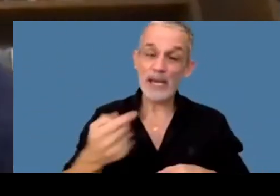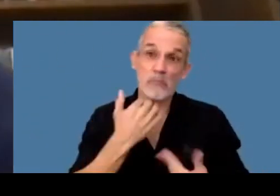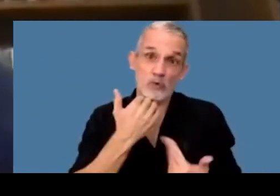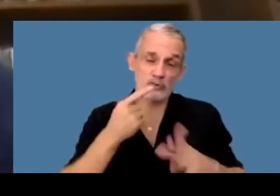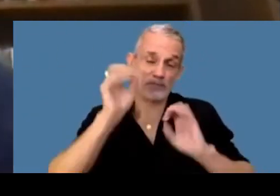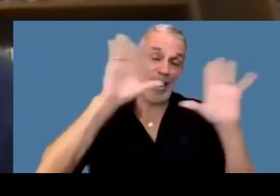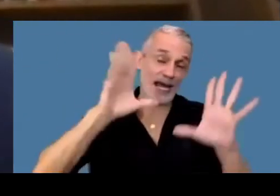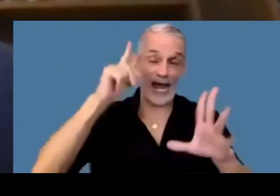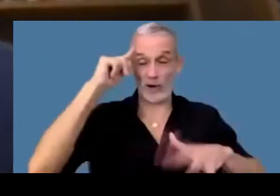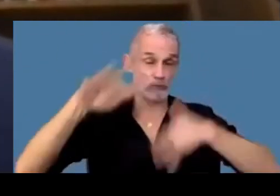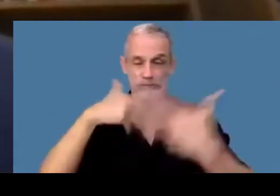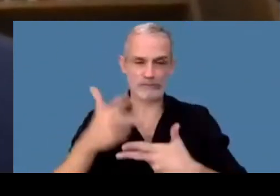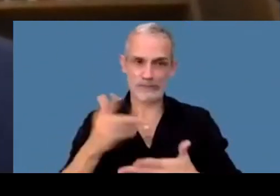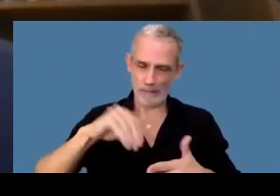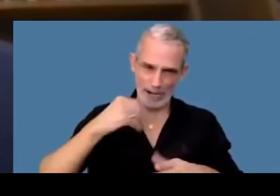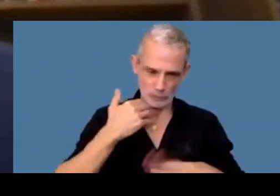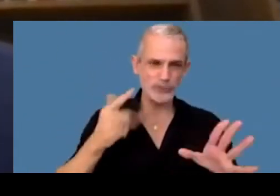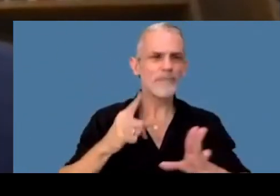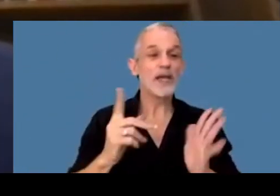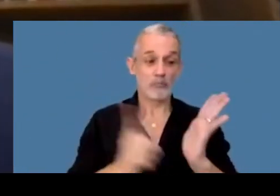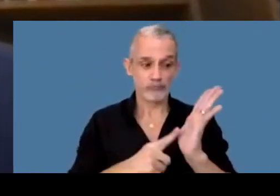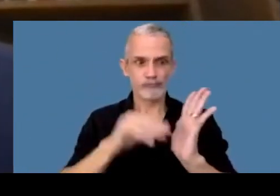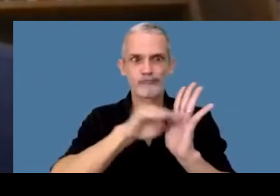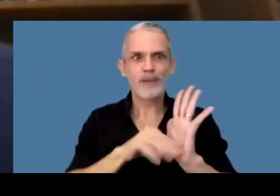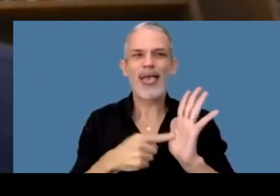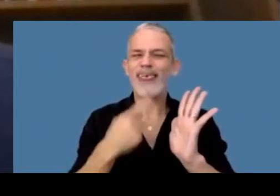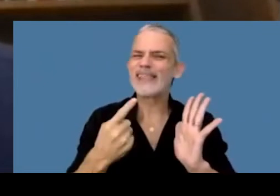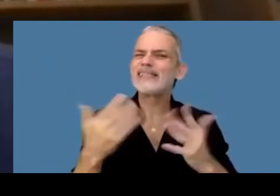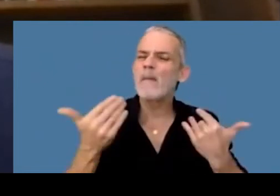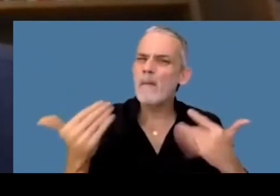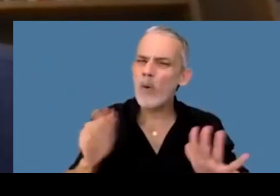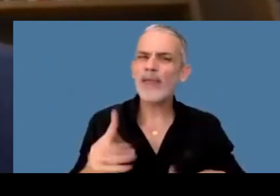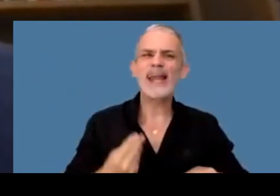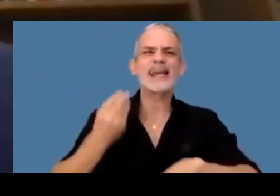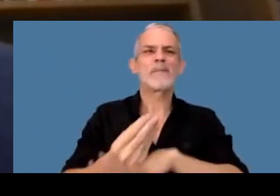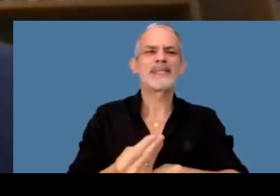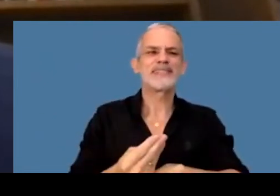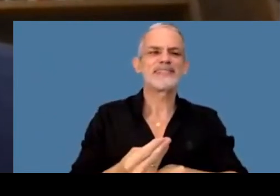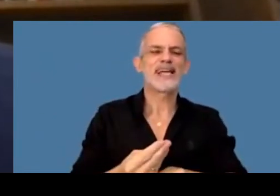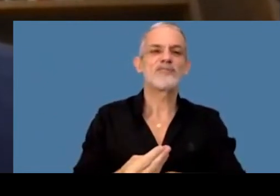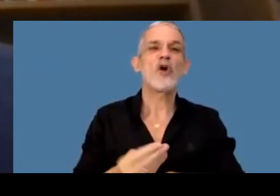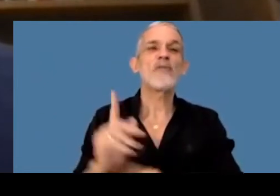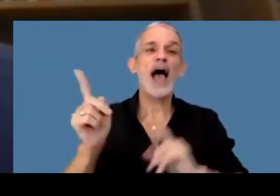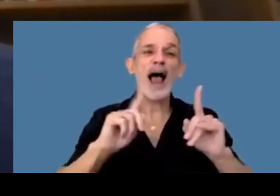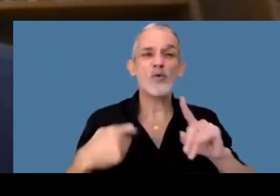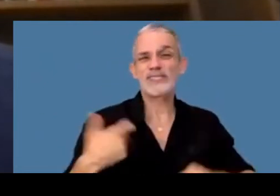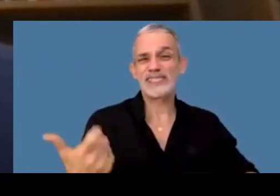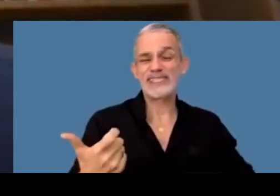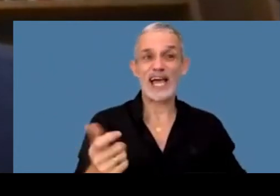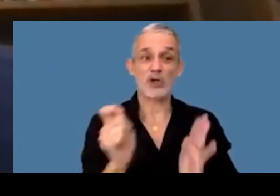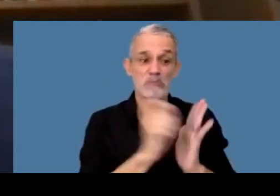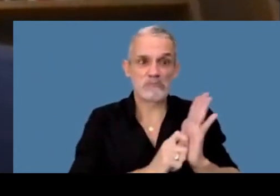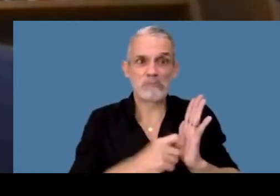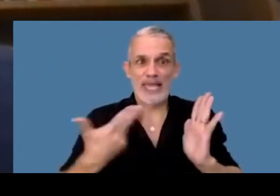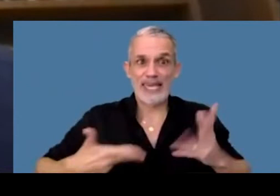para complejizarla más, prevé hasta la posibilidad de representación de algún sindicato simplemente inscrito cuando llega